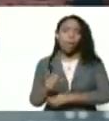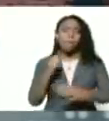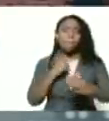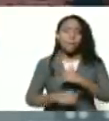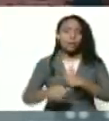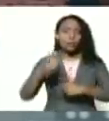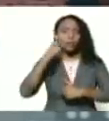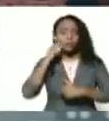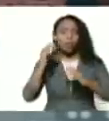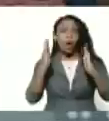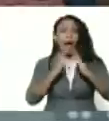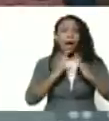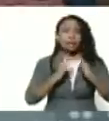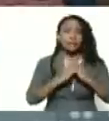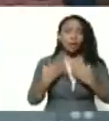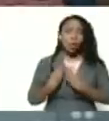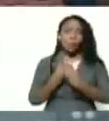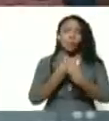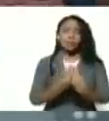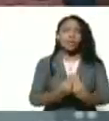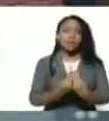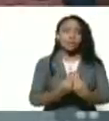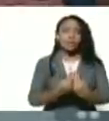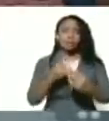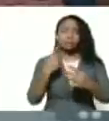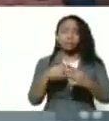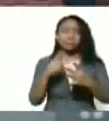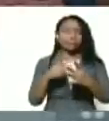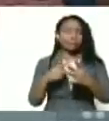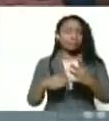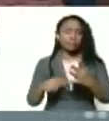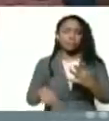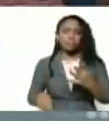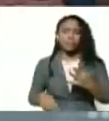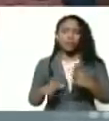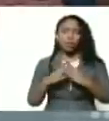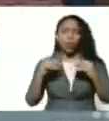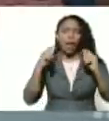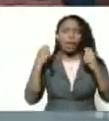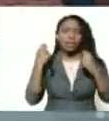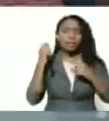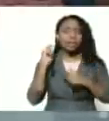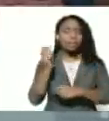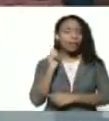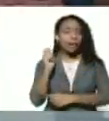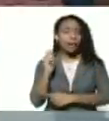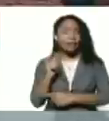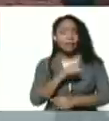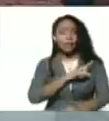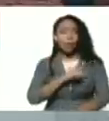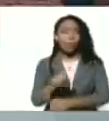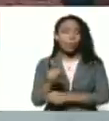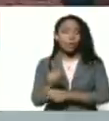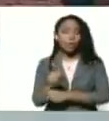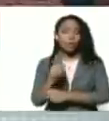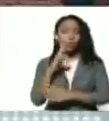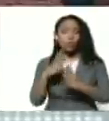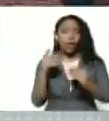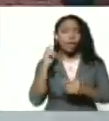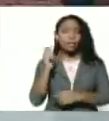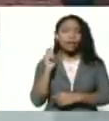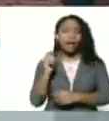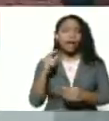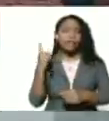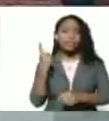humanizado, hogares acompañantes, etcétera, etcétera. Todas las tareas que se están cumpliendo y todas las tareas que